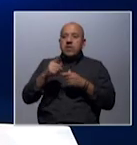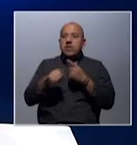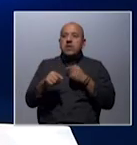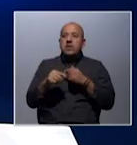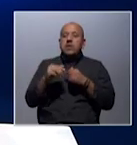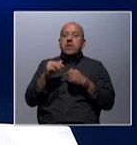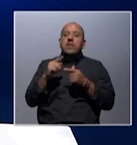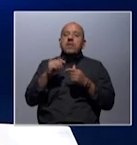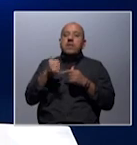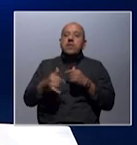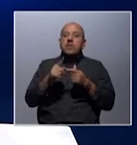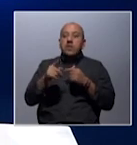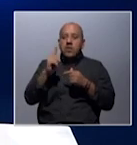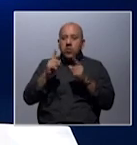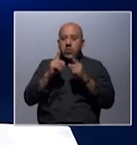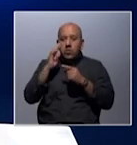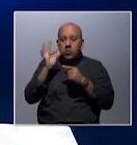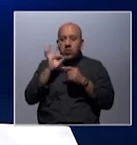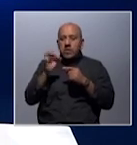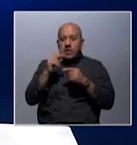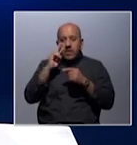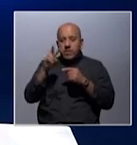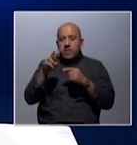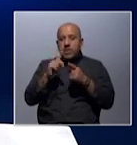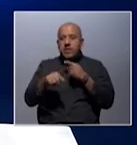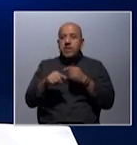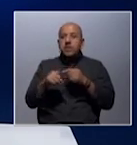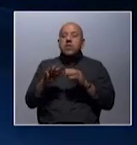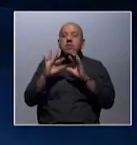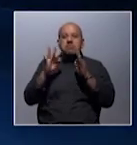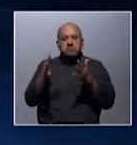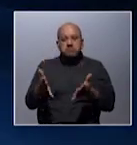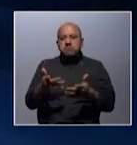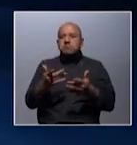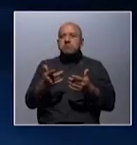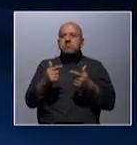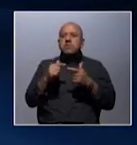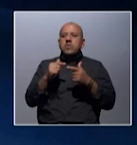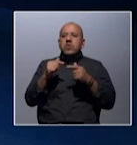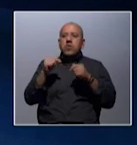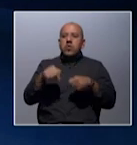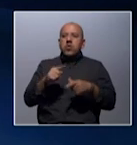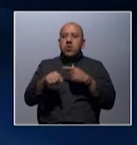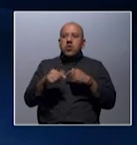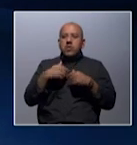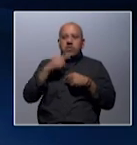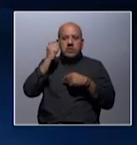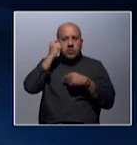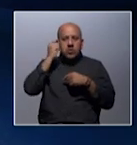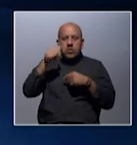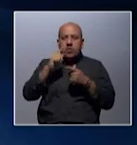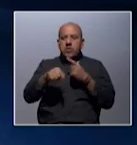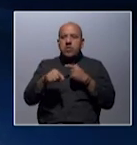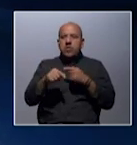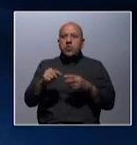seguramente vamos a tener alguna oportunidad más de ver a La Murga, que realmente llegó al corazón hoy en mi celular, fue Trend Topic,